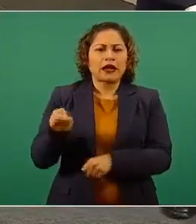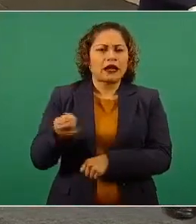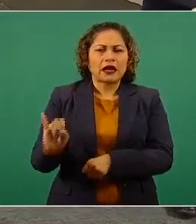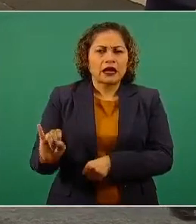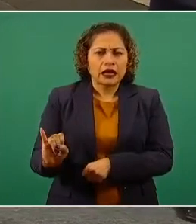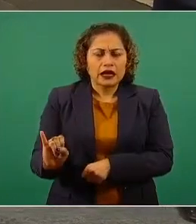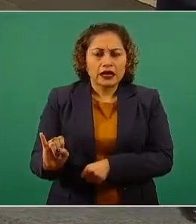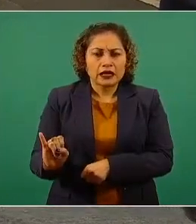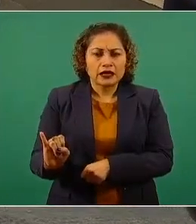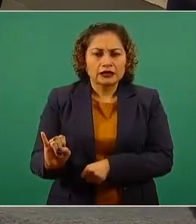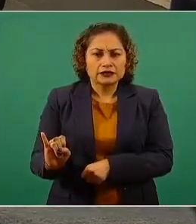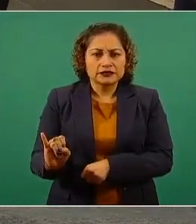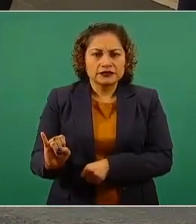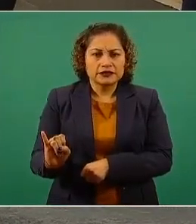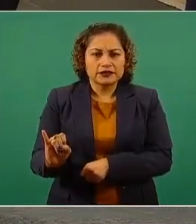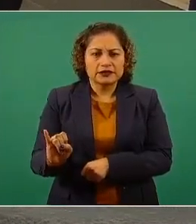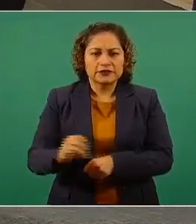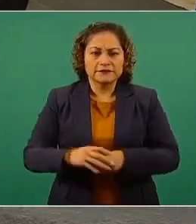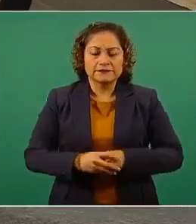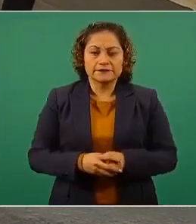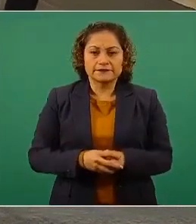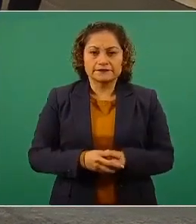Hasta en las naciones